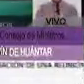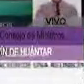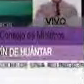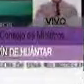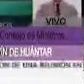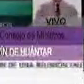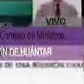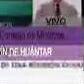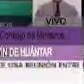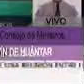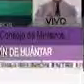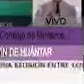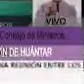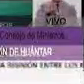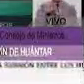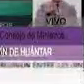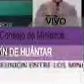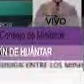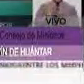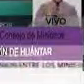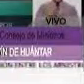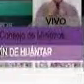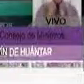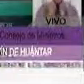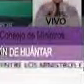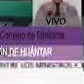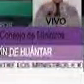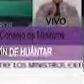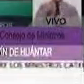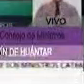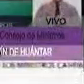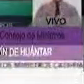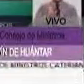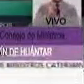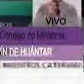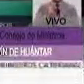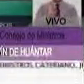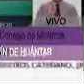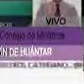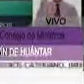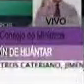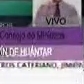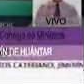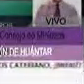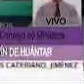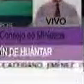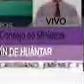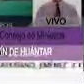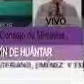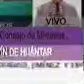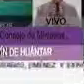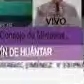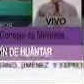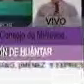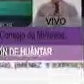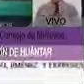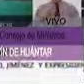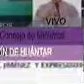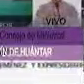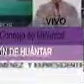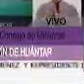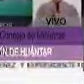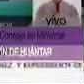para poder formular la contestación de la demanda que finalmente se presentó en esa fecha. No sé si el ministro Cateriano...